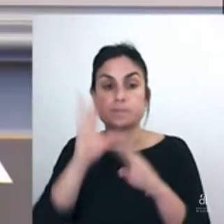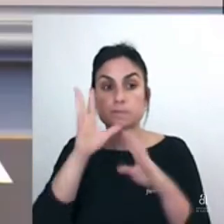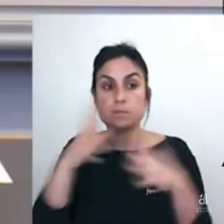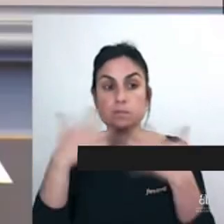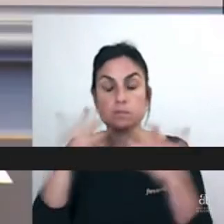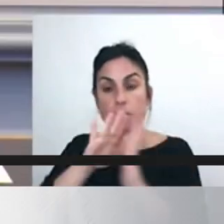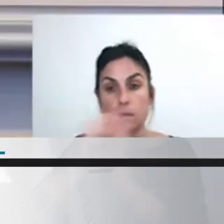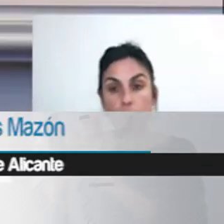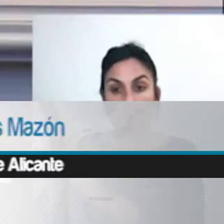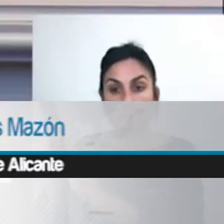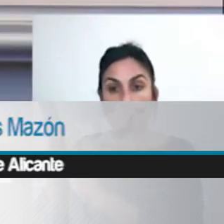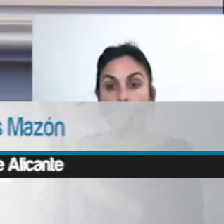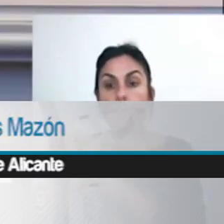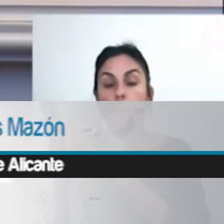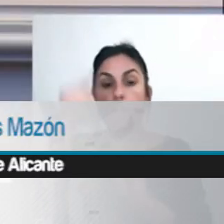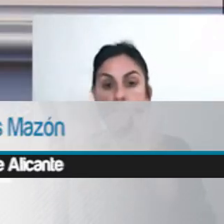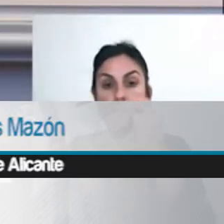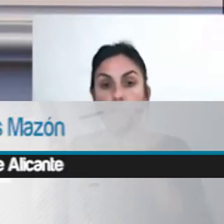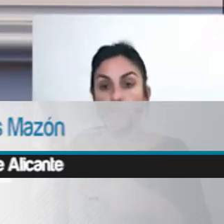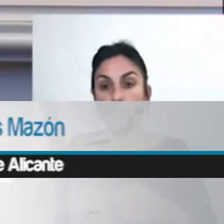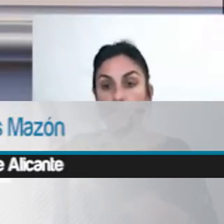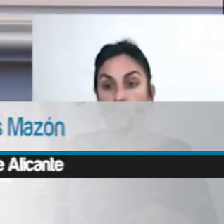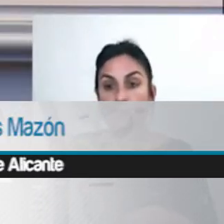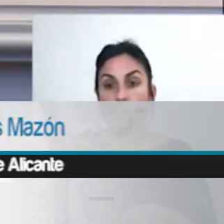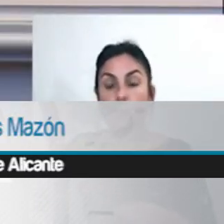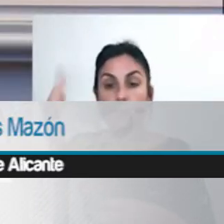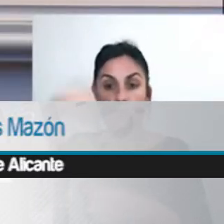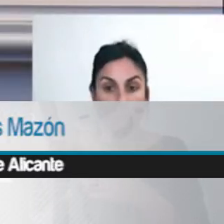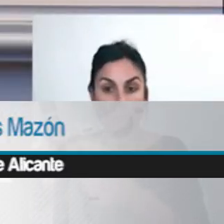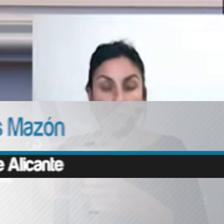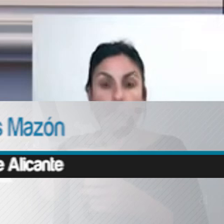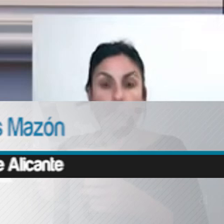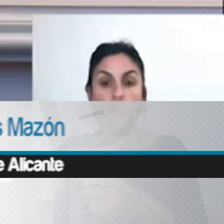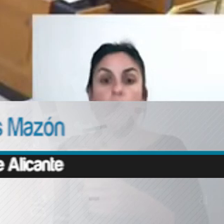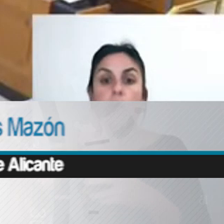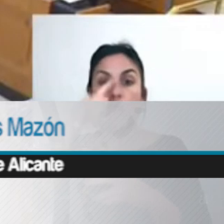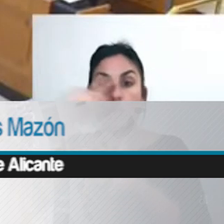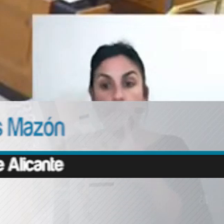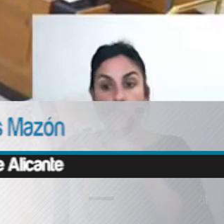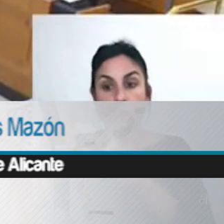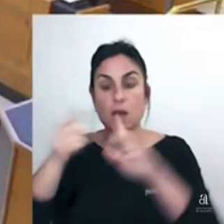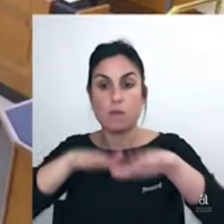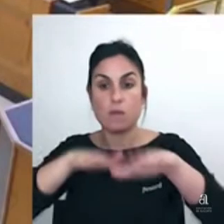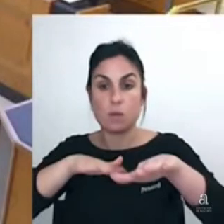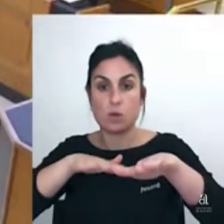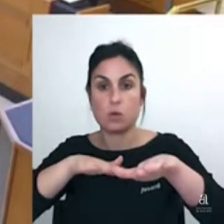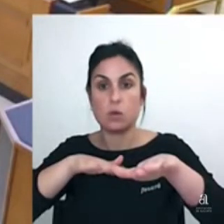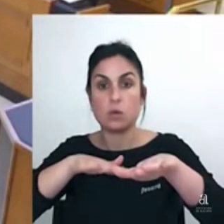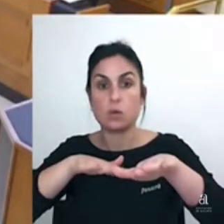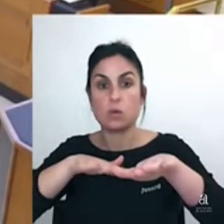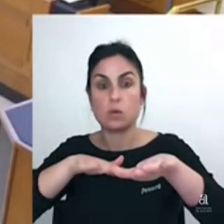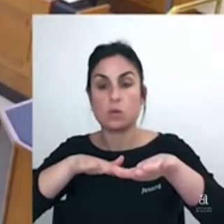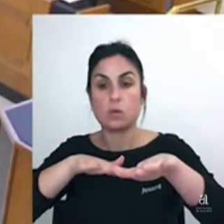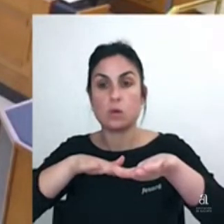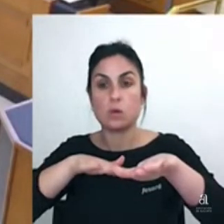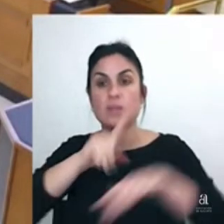La votación del presupuesto general consolidado de la excelentísima Diputación Provincial de Alicante para ejercicio 2022. ¿Votos a favor? 16.